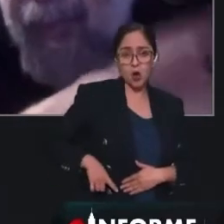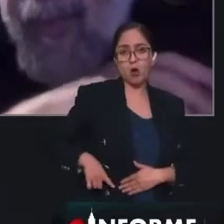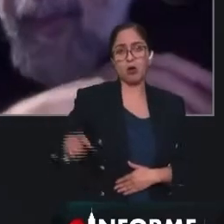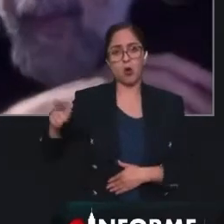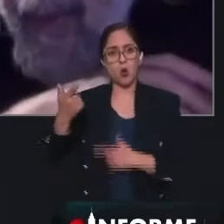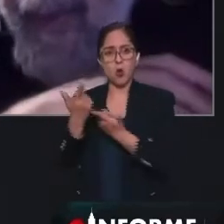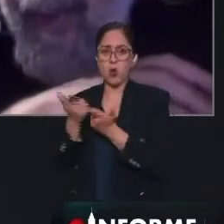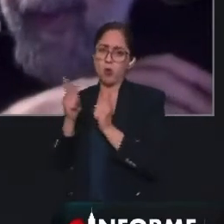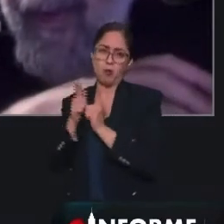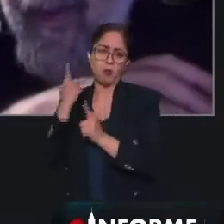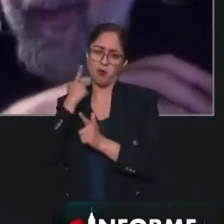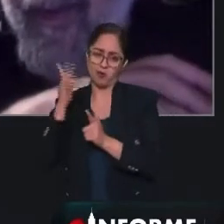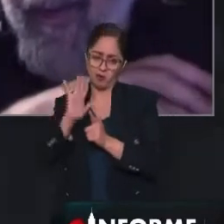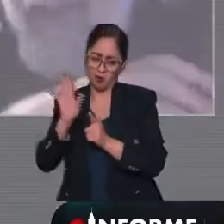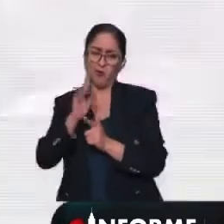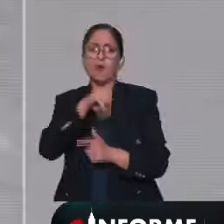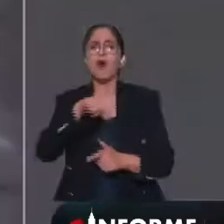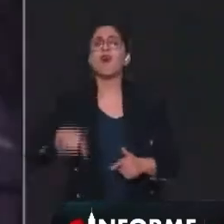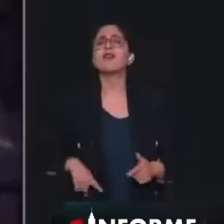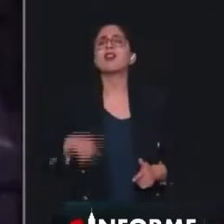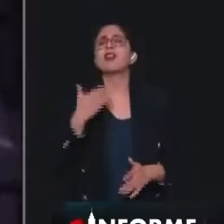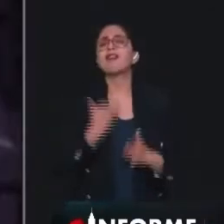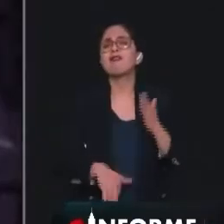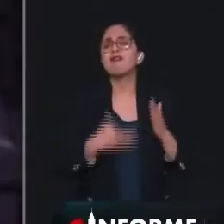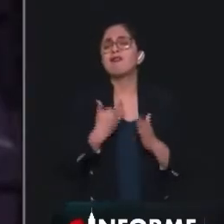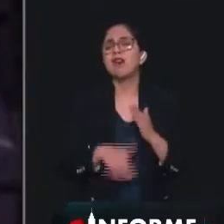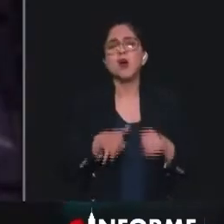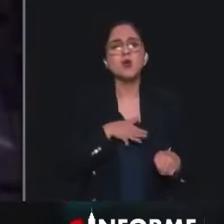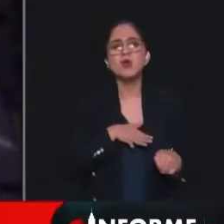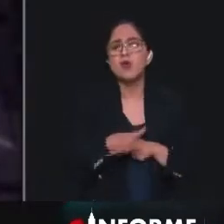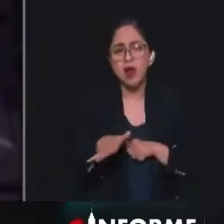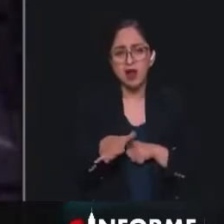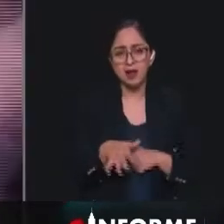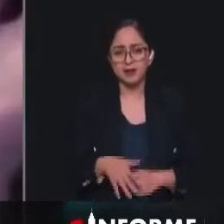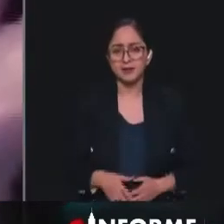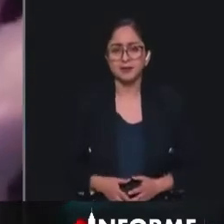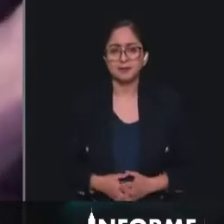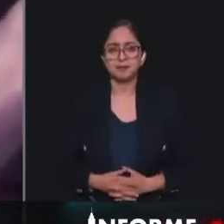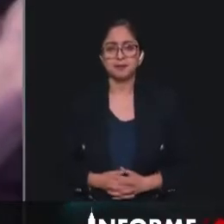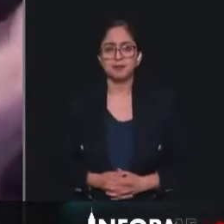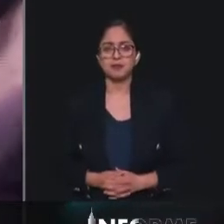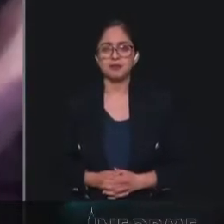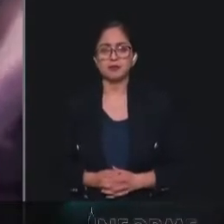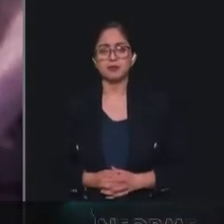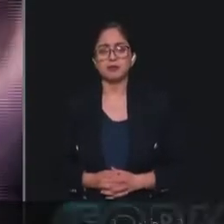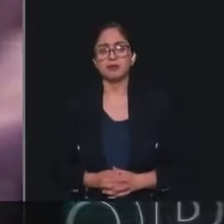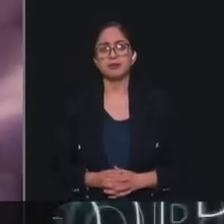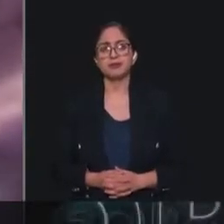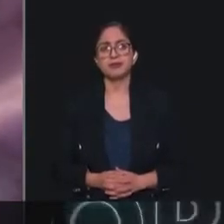Bueno, yo esperaría reformas estructurales